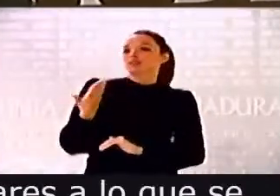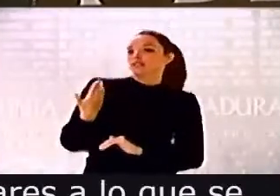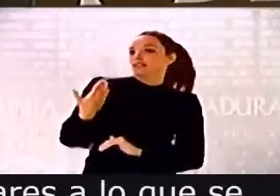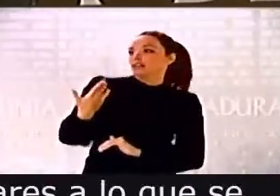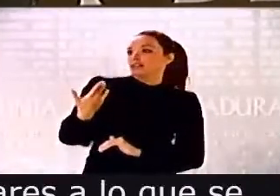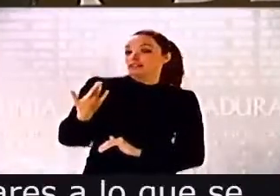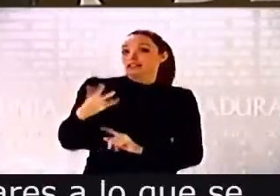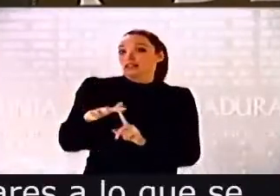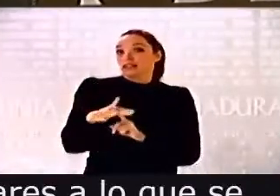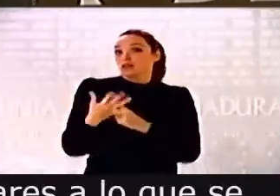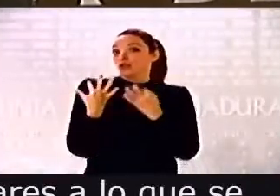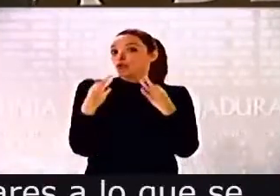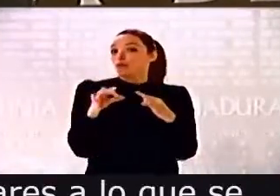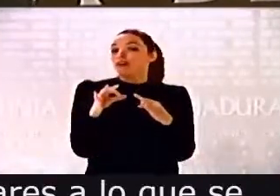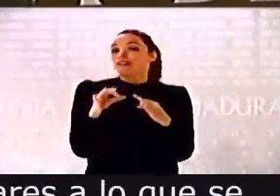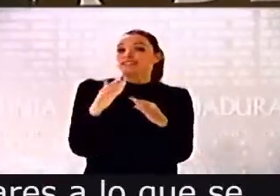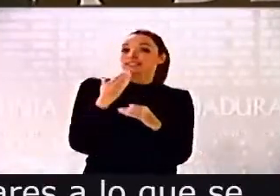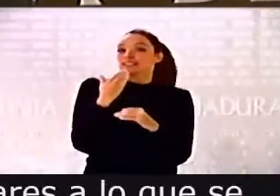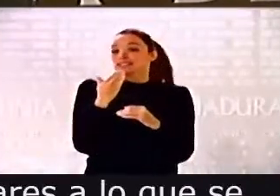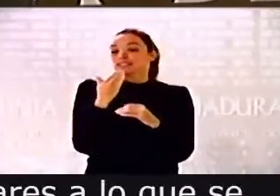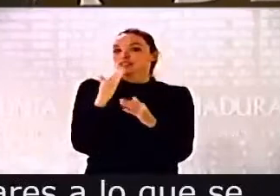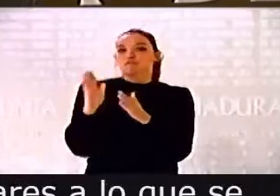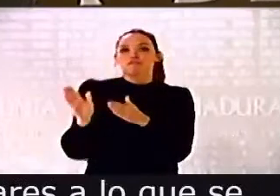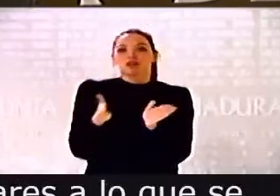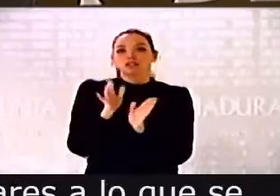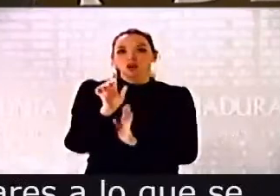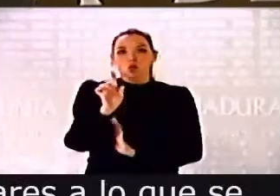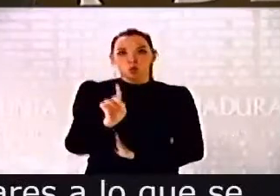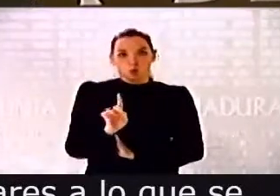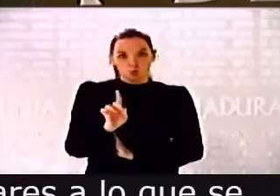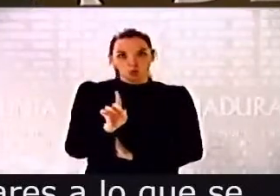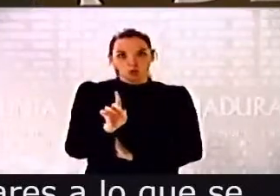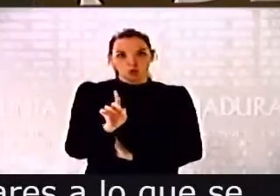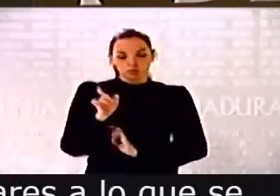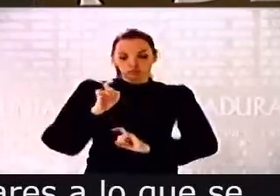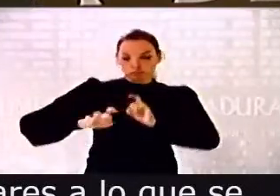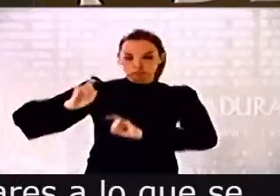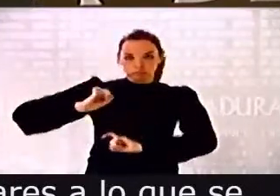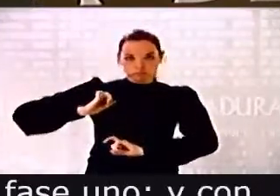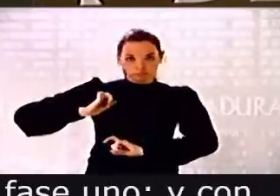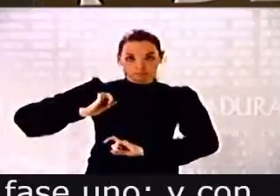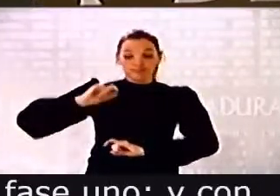periodo de nueva normalidad como la fase 1. Y además con Mérida